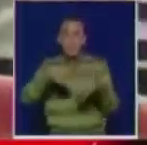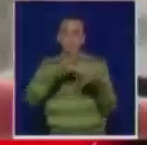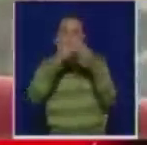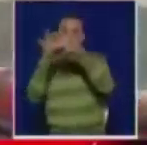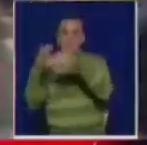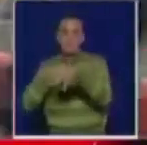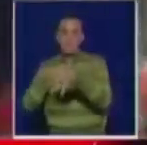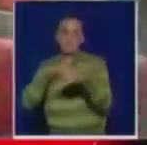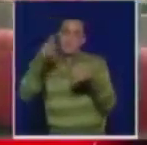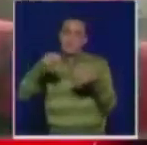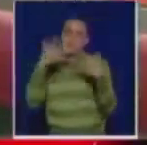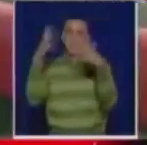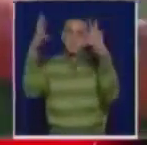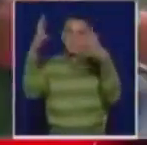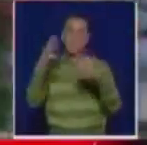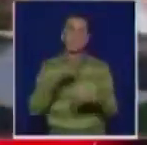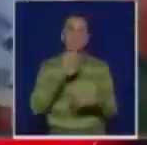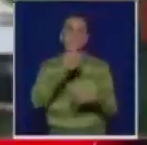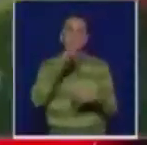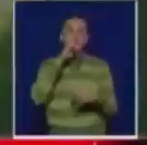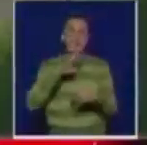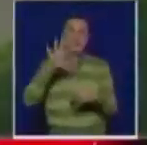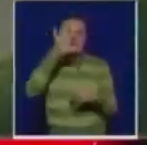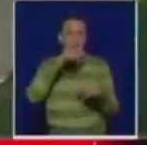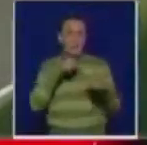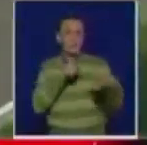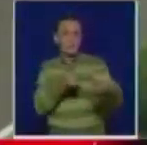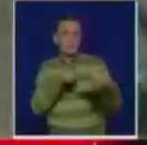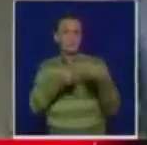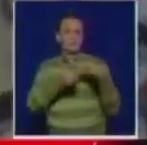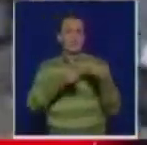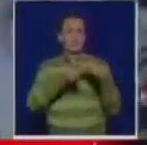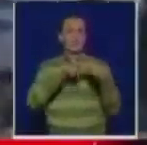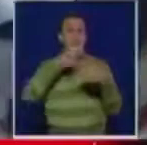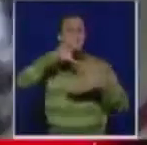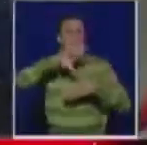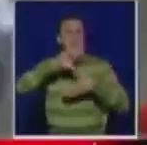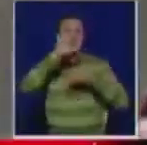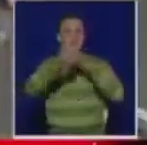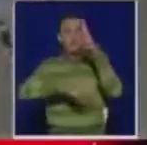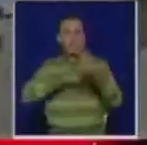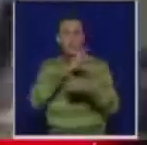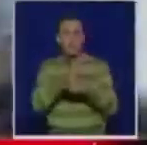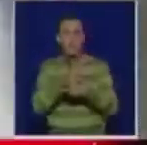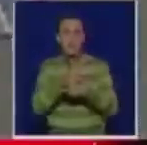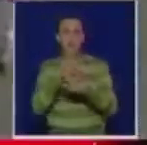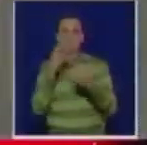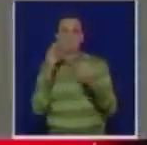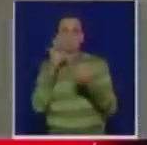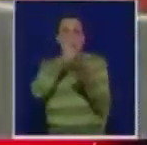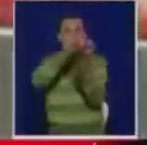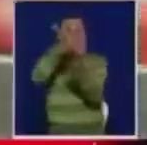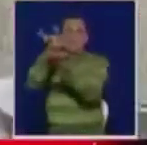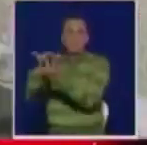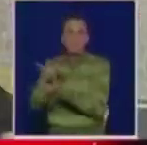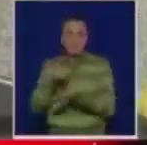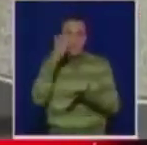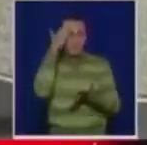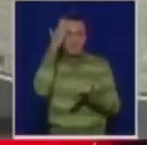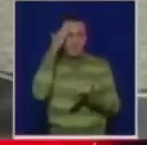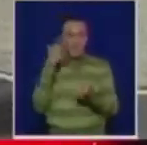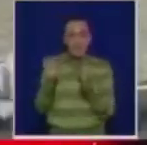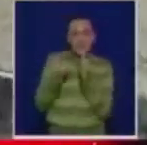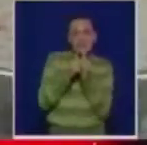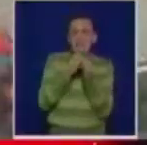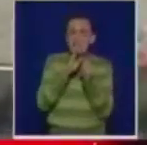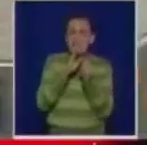Válidas nacionales, campeonatos latinoamericanos y mundiales son las pruebas en las que se prepara por estos días para competir junto a su infaltable